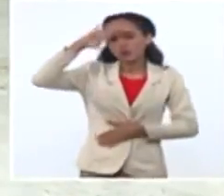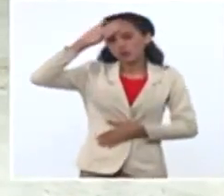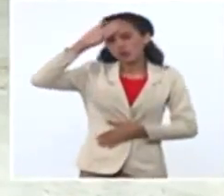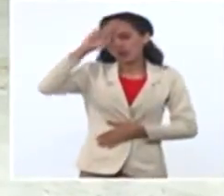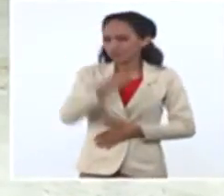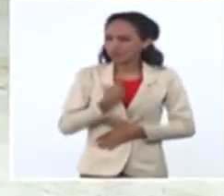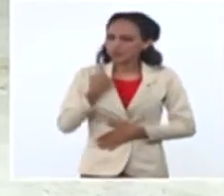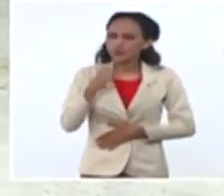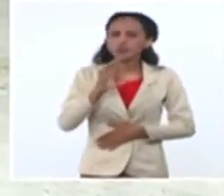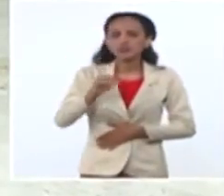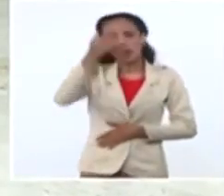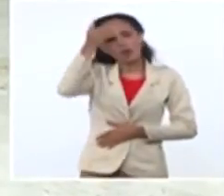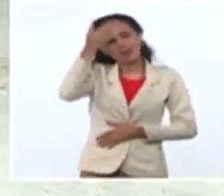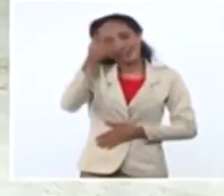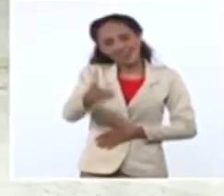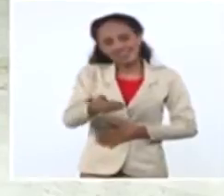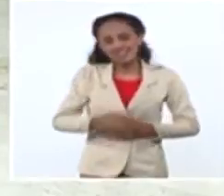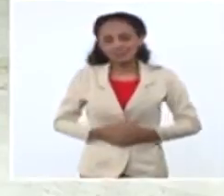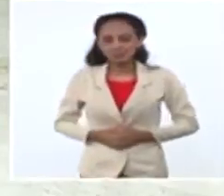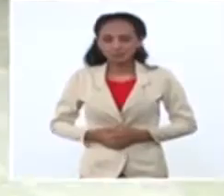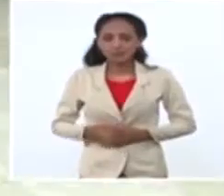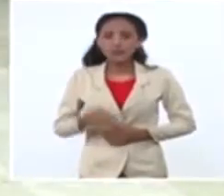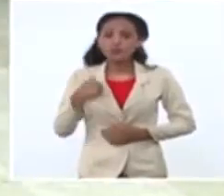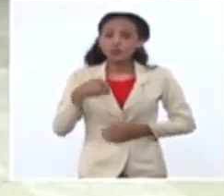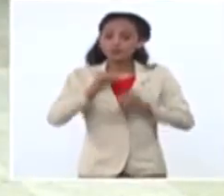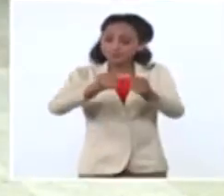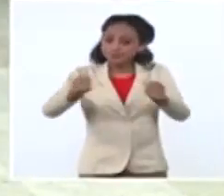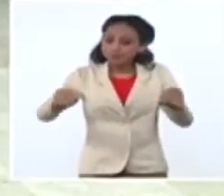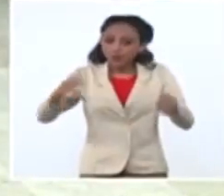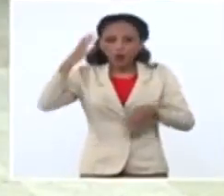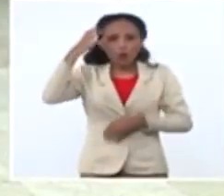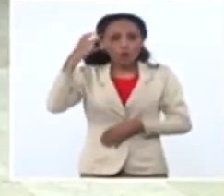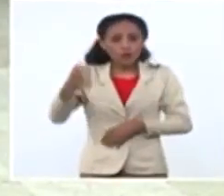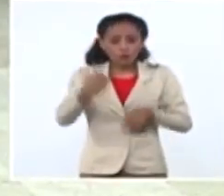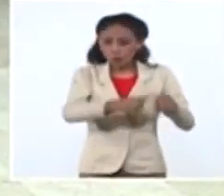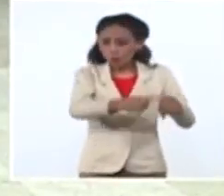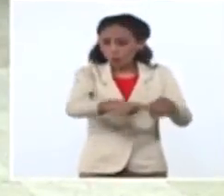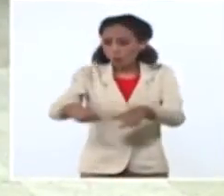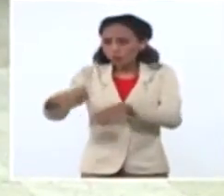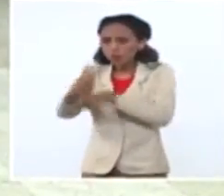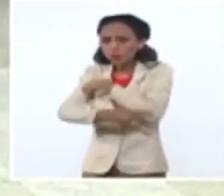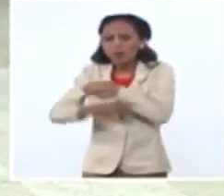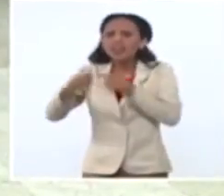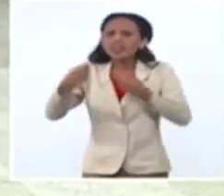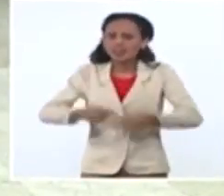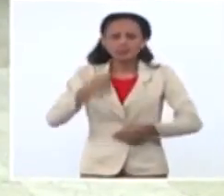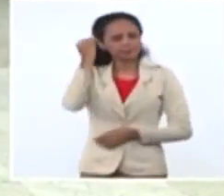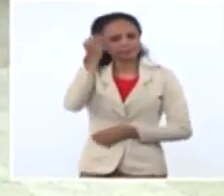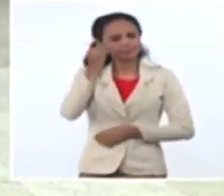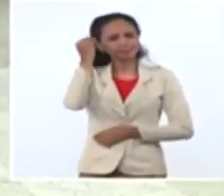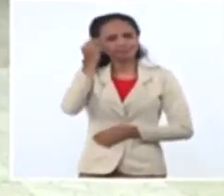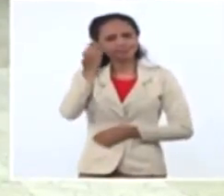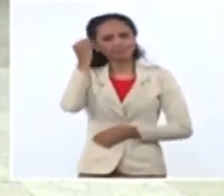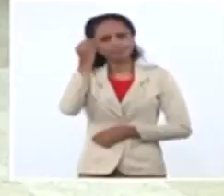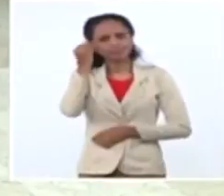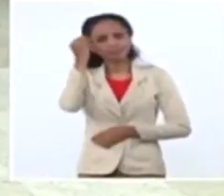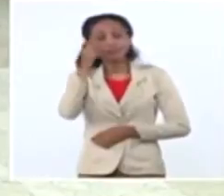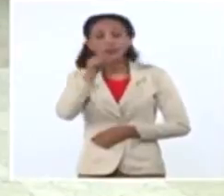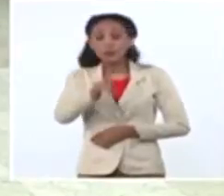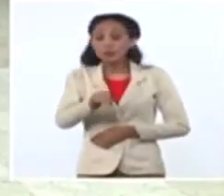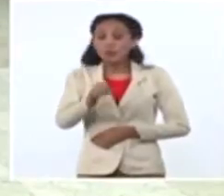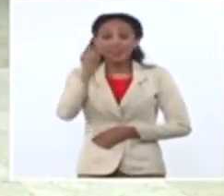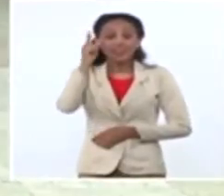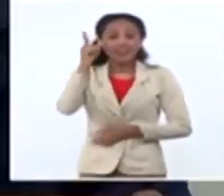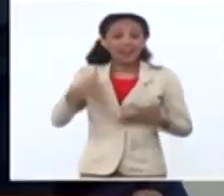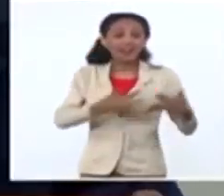gobiernos a tomar en cuenta que las operaciones de desestabilización lanzadas por el gobierno de los